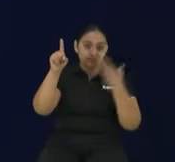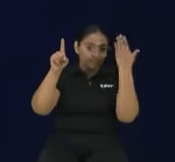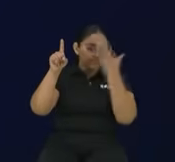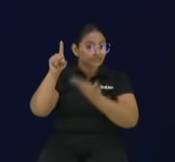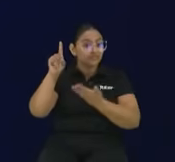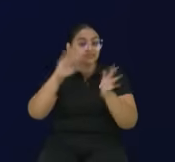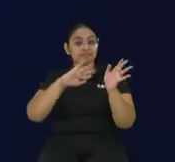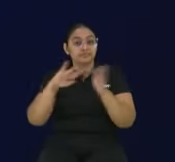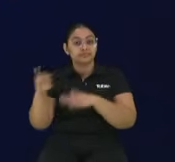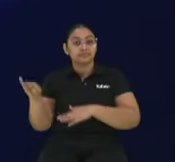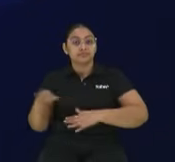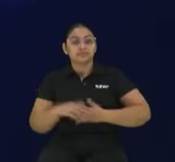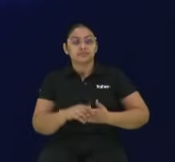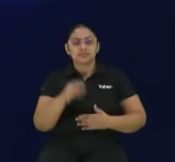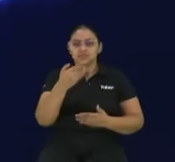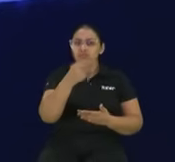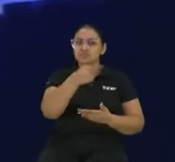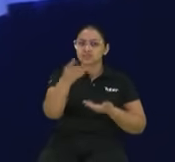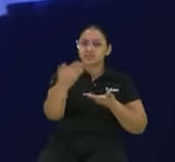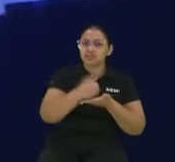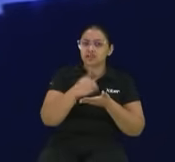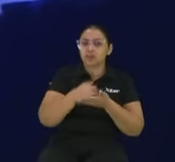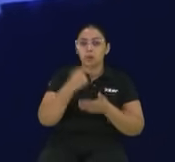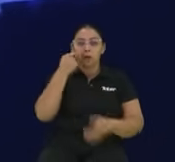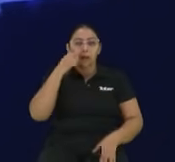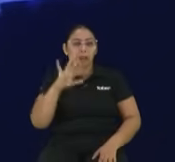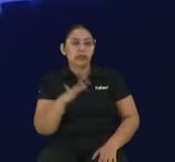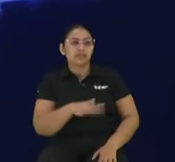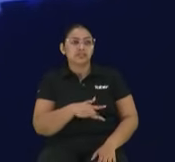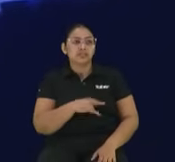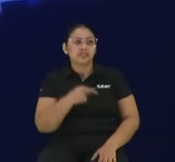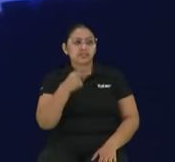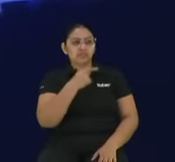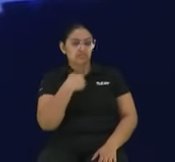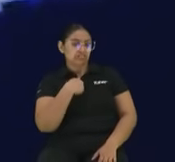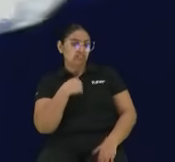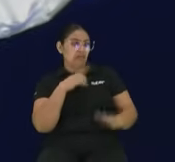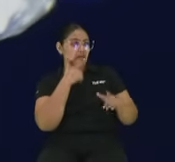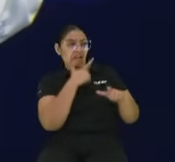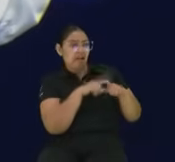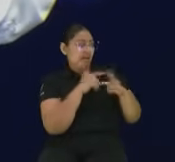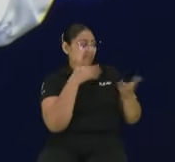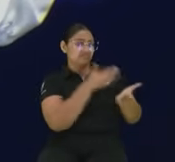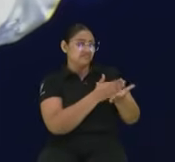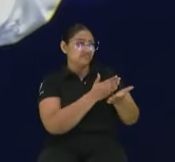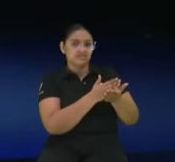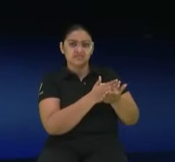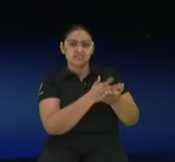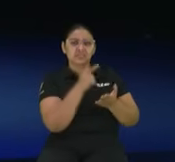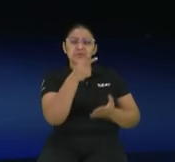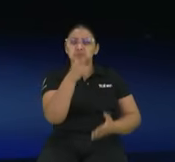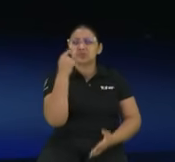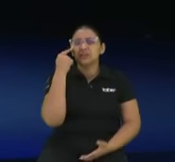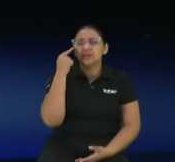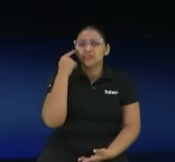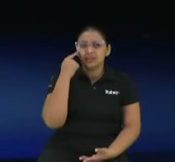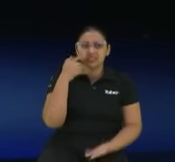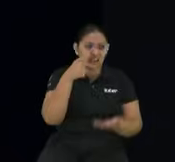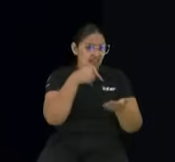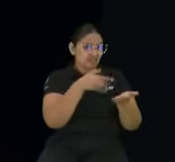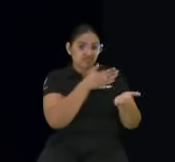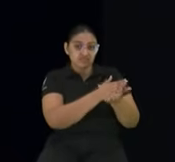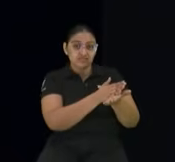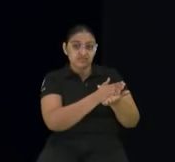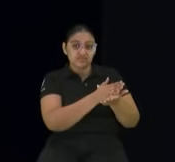cu decimos venga la iglesia Yo ahí no voy qué es lo que usted cree que pasa aquí aquí nos